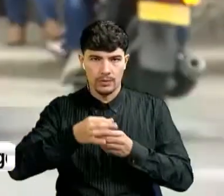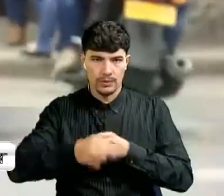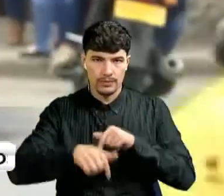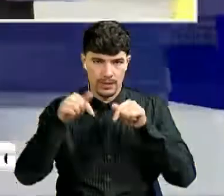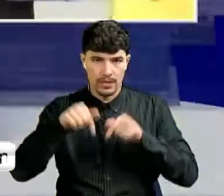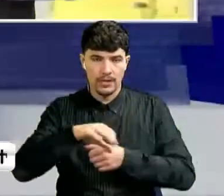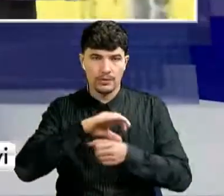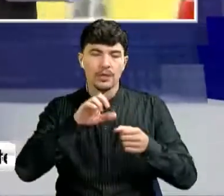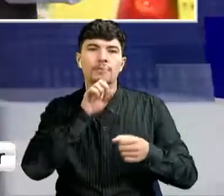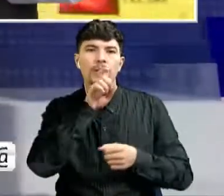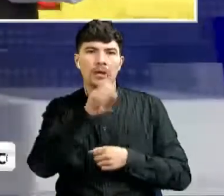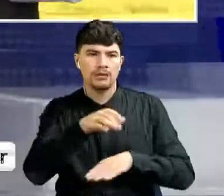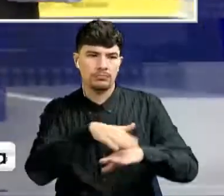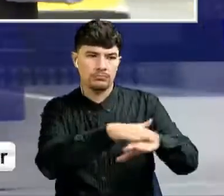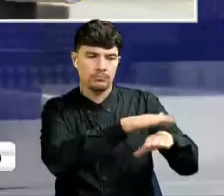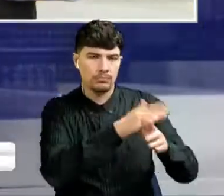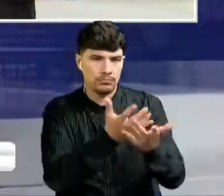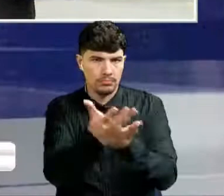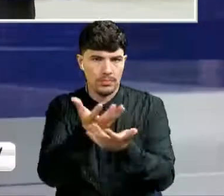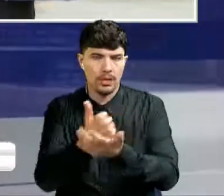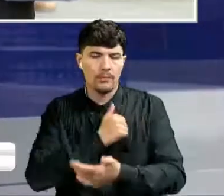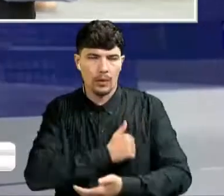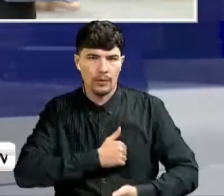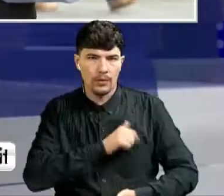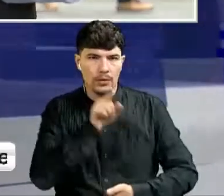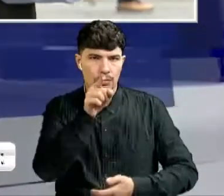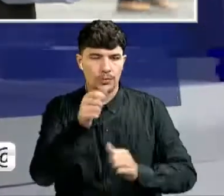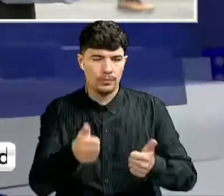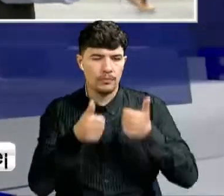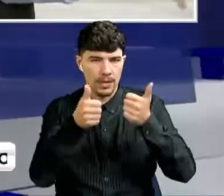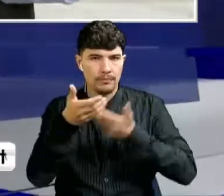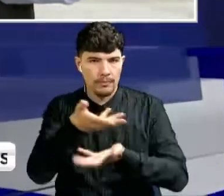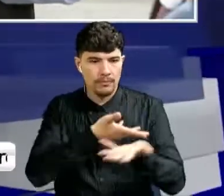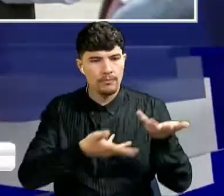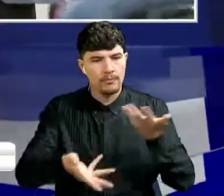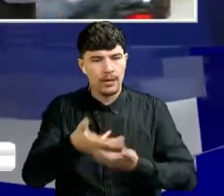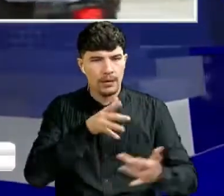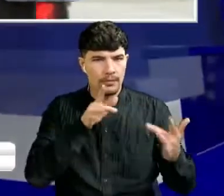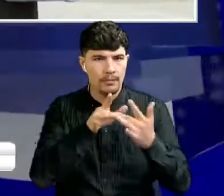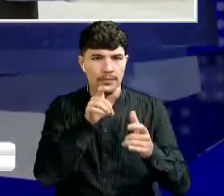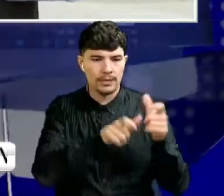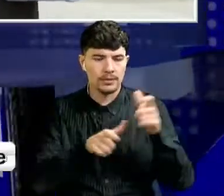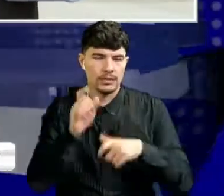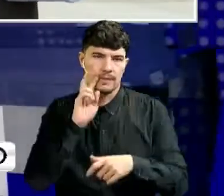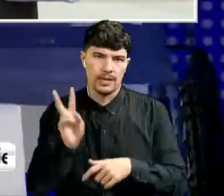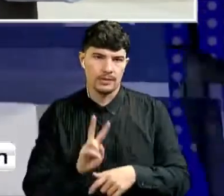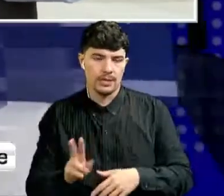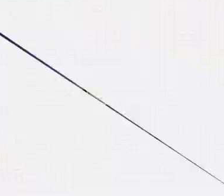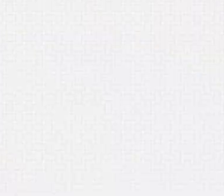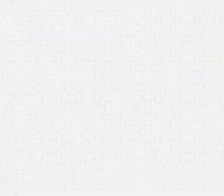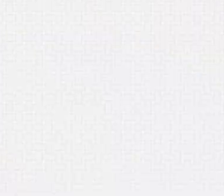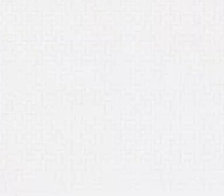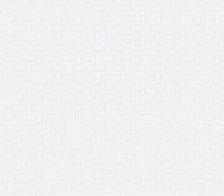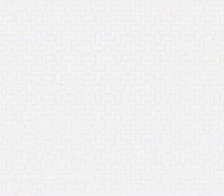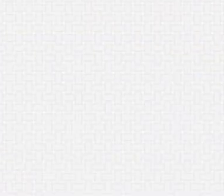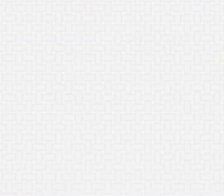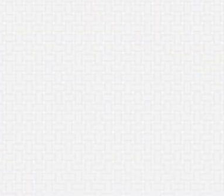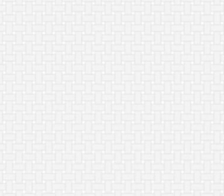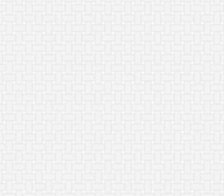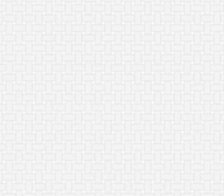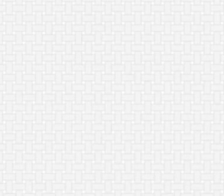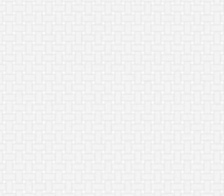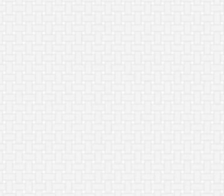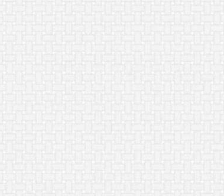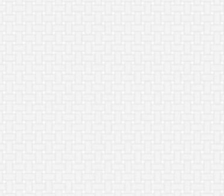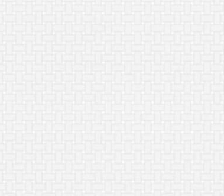para que den un trato humanitario a los migrantes de venezuela asesora por el momento si en ustedes el estudio ganadero